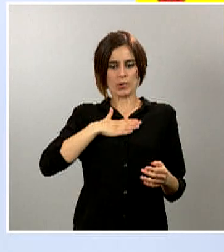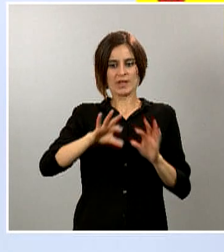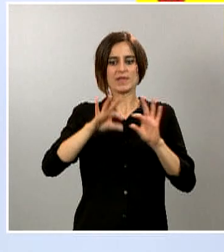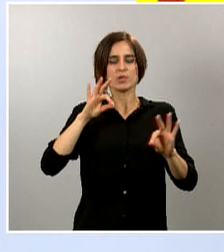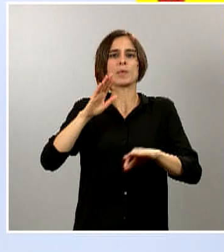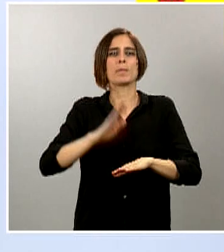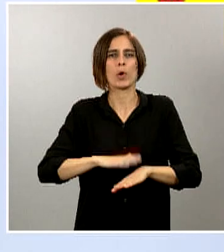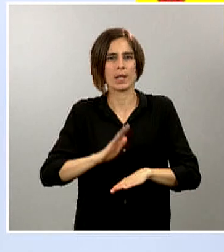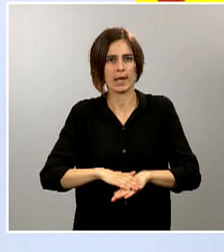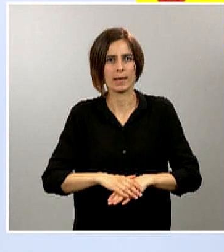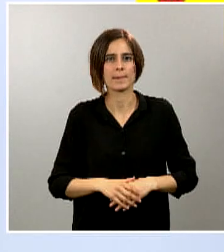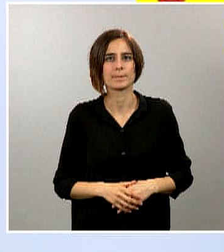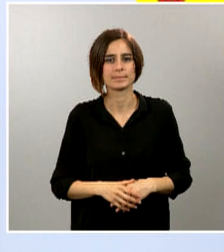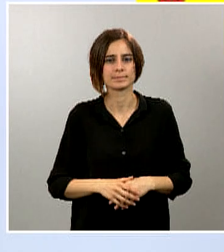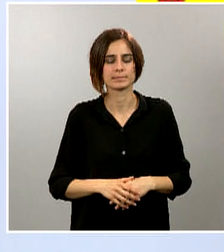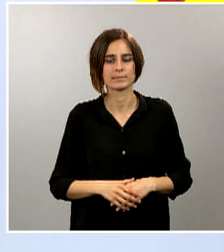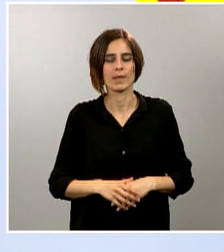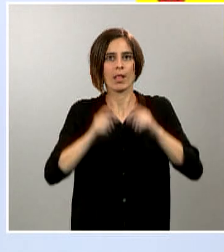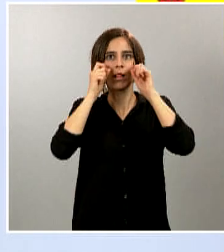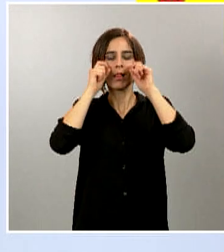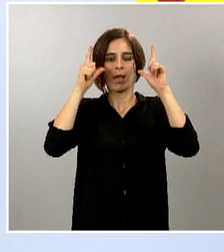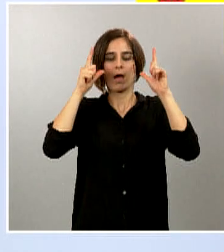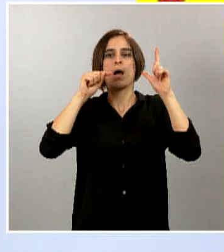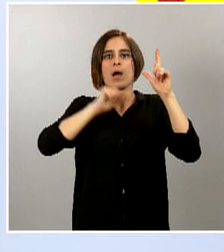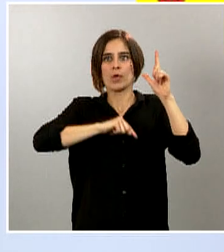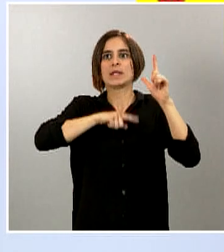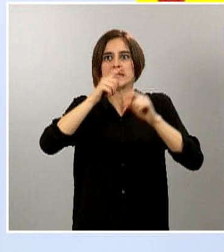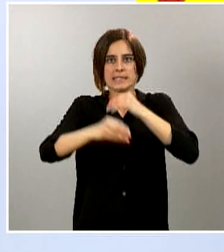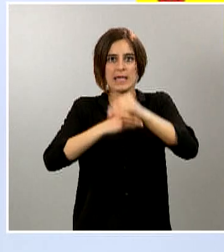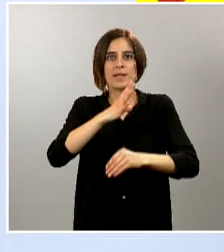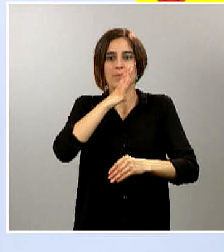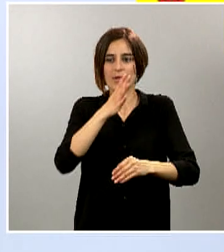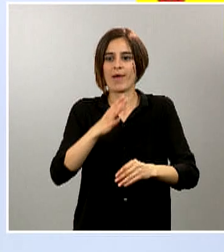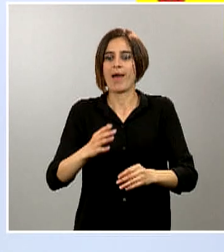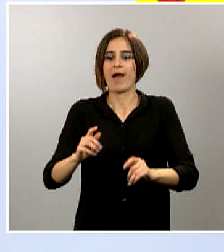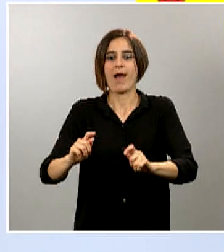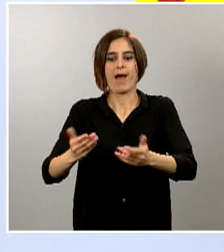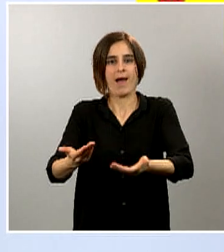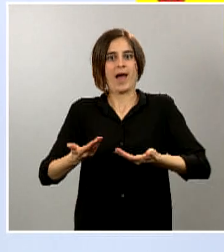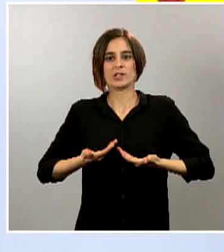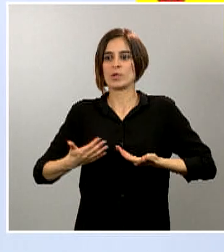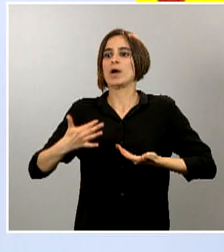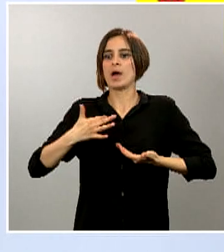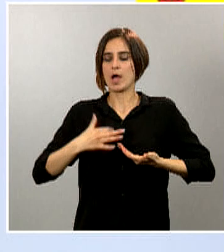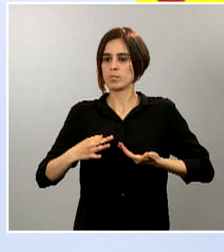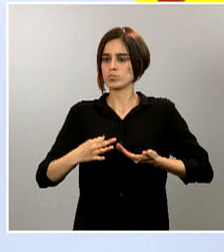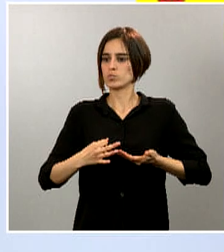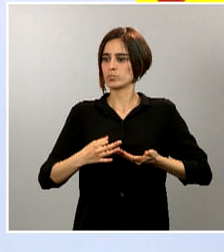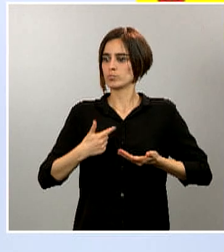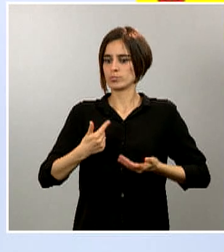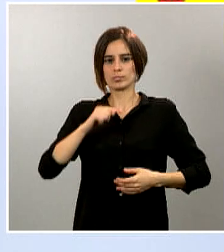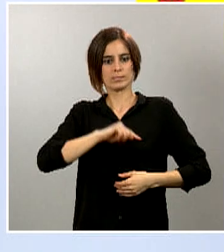nos rearmará en la misión colectiva de vencer la enfermedad y, una vez vencida, sentar las bases